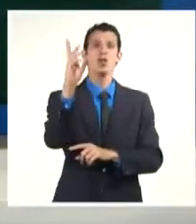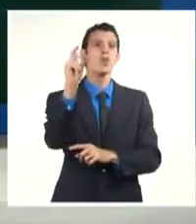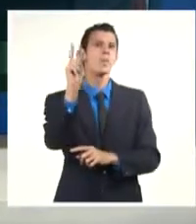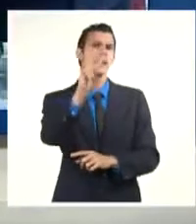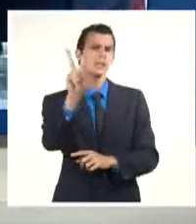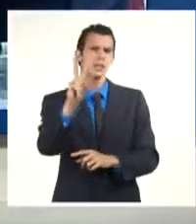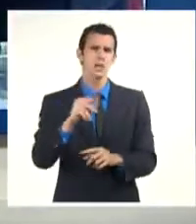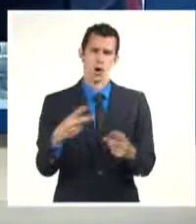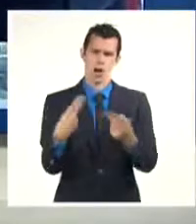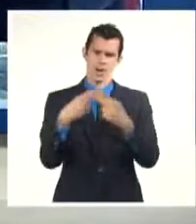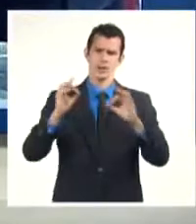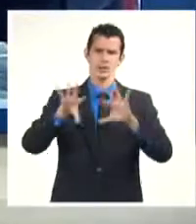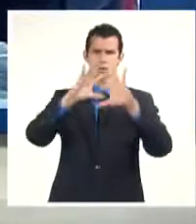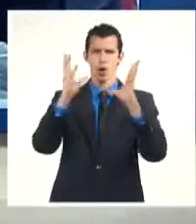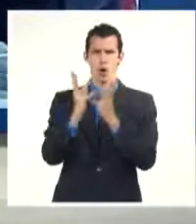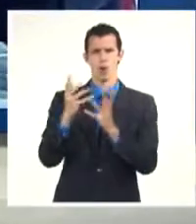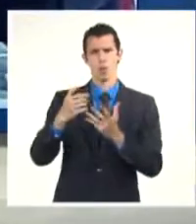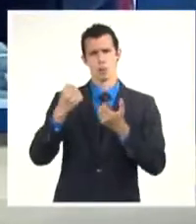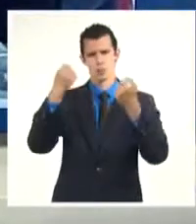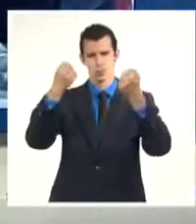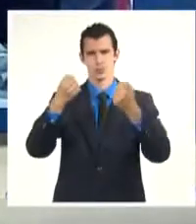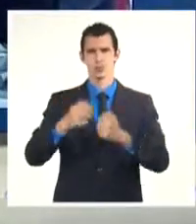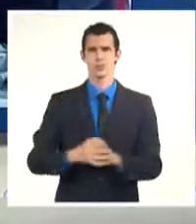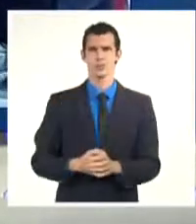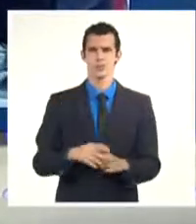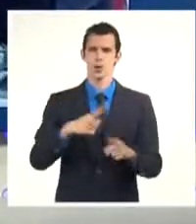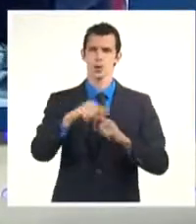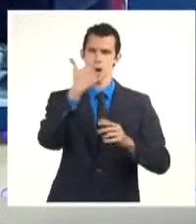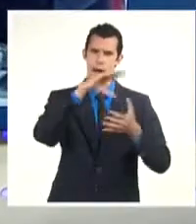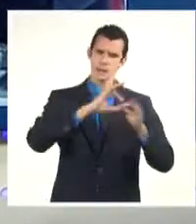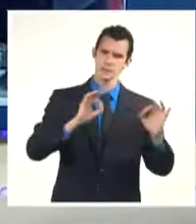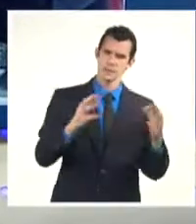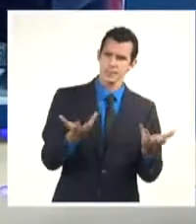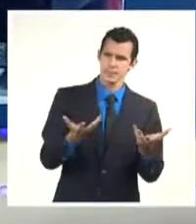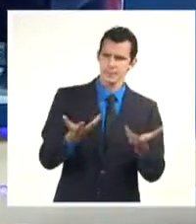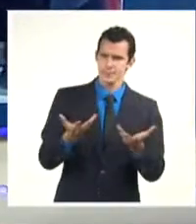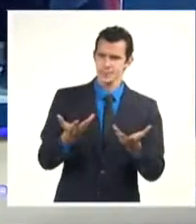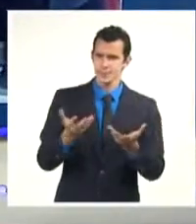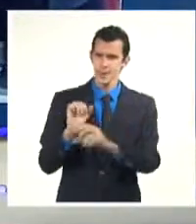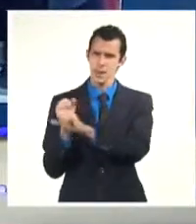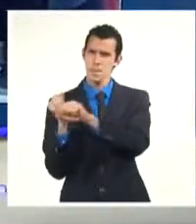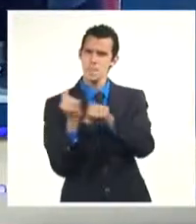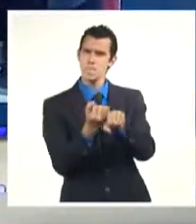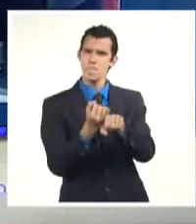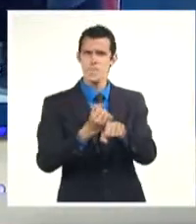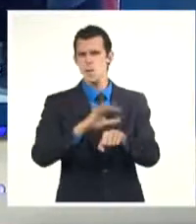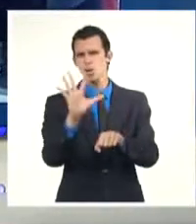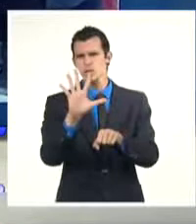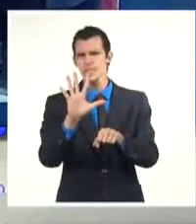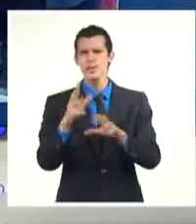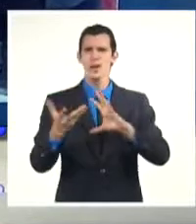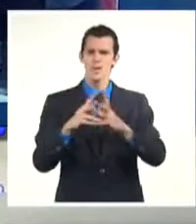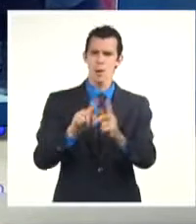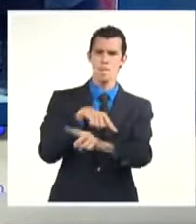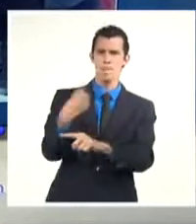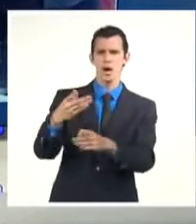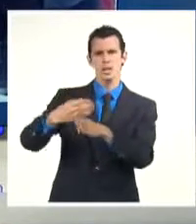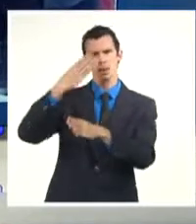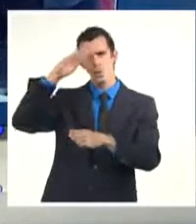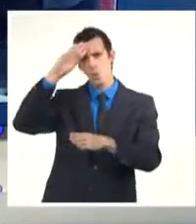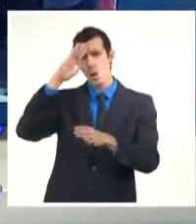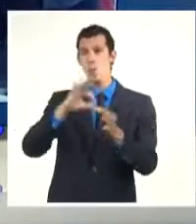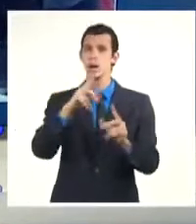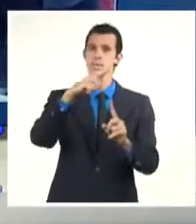Slam. Artemisa, campeón del primer nacional juvenil de Béisbol FAI, al vencer en el playoff a Santiago de Cuba. Guantánamo logró el